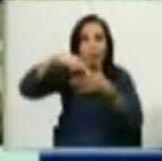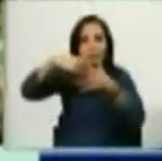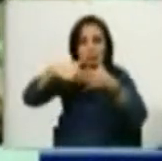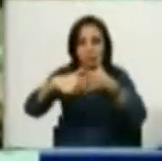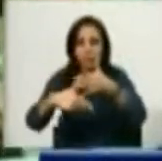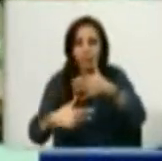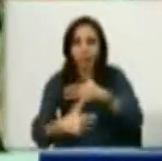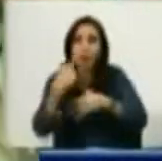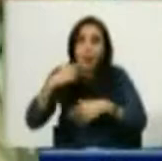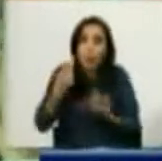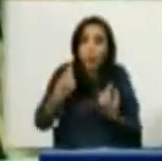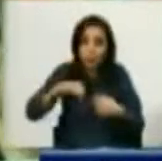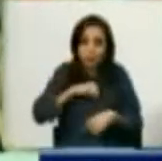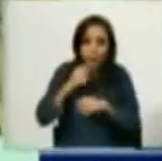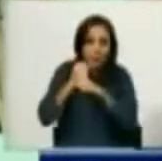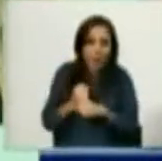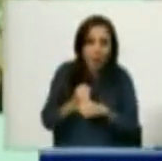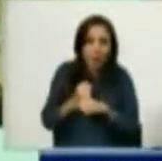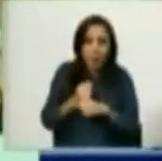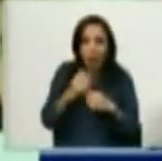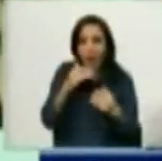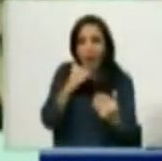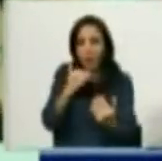nosotros lo esperábamos abajo